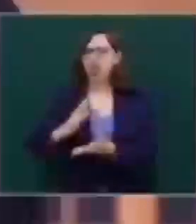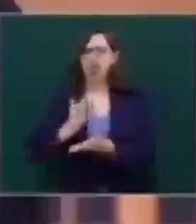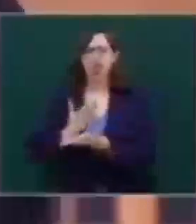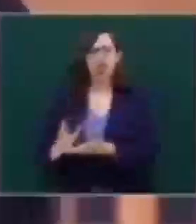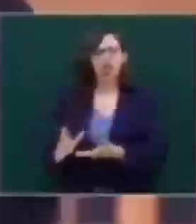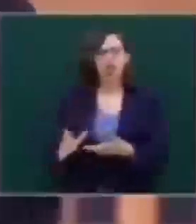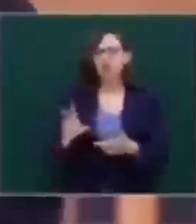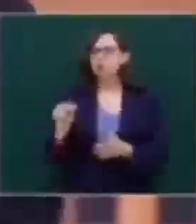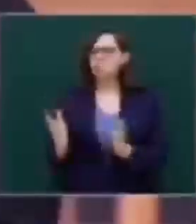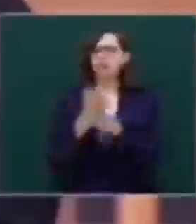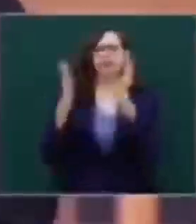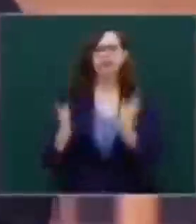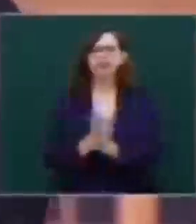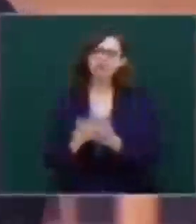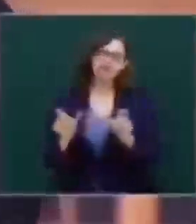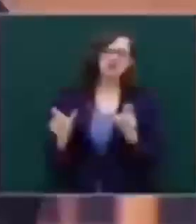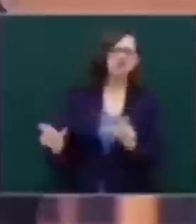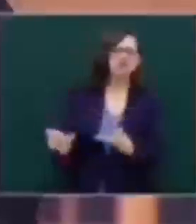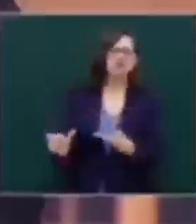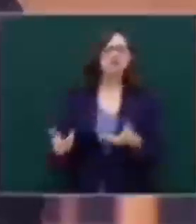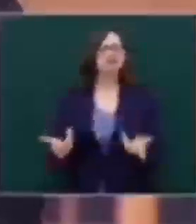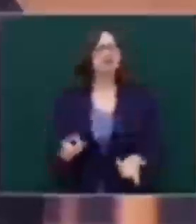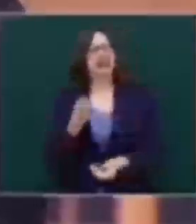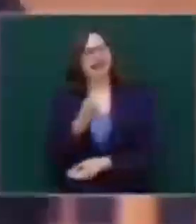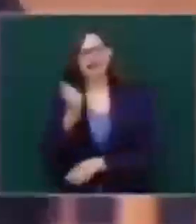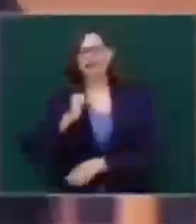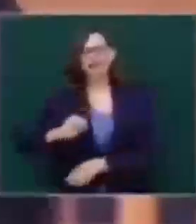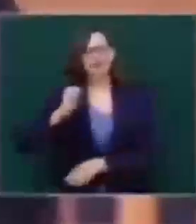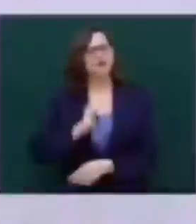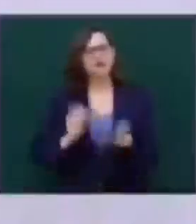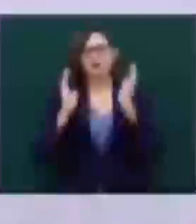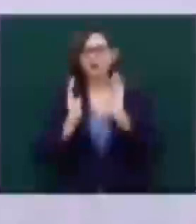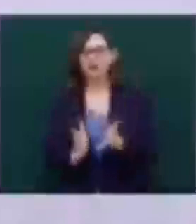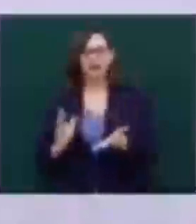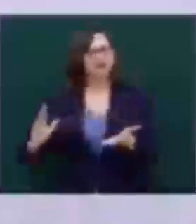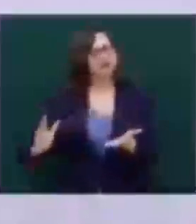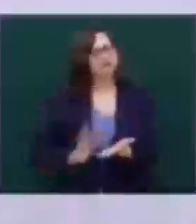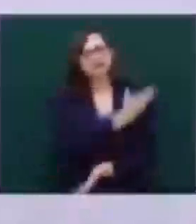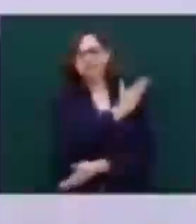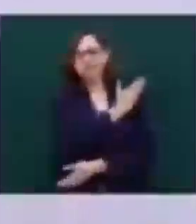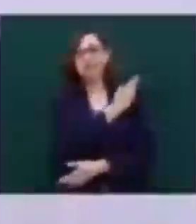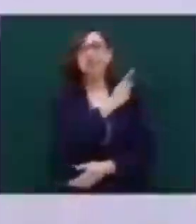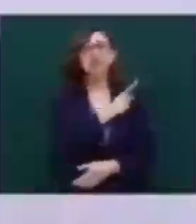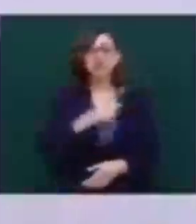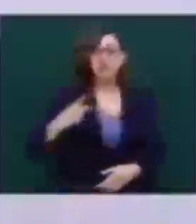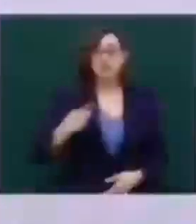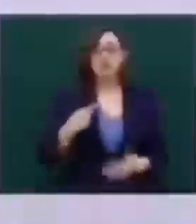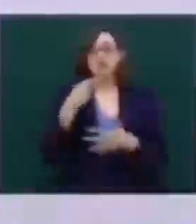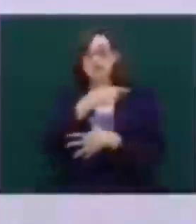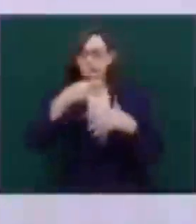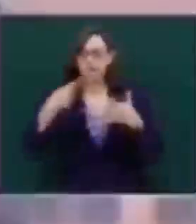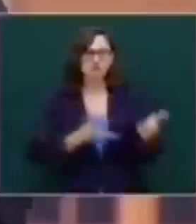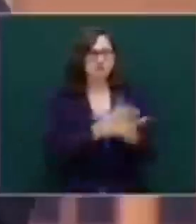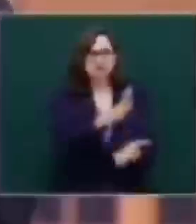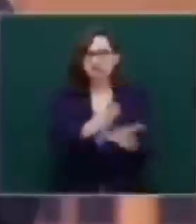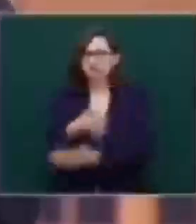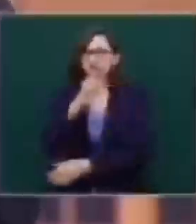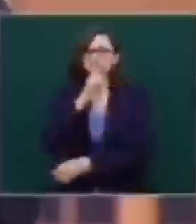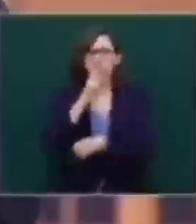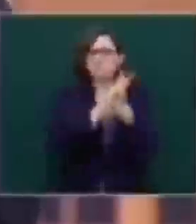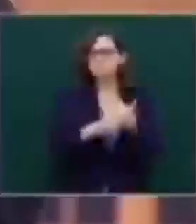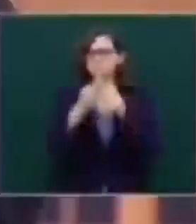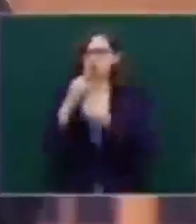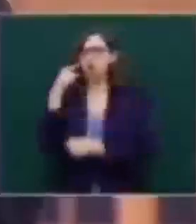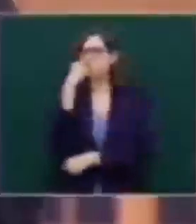bloqueos. Apliquemos, en cambio, los principios de no intervención, autodeterminación de los pueblos y